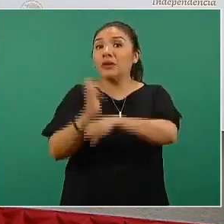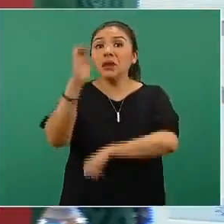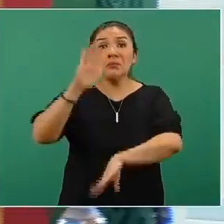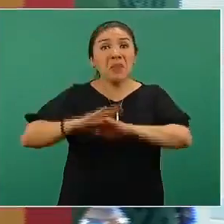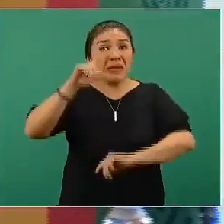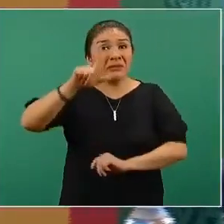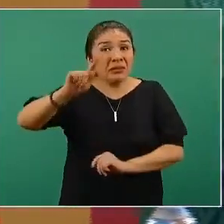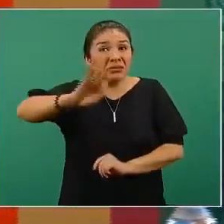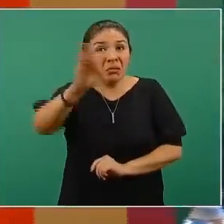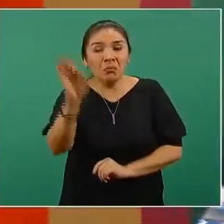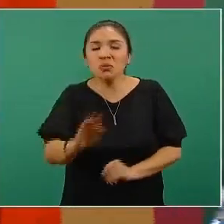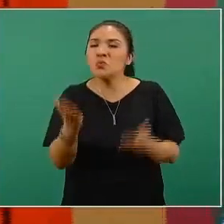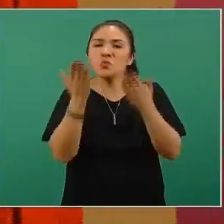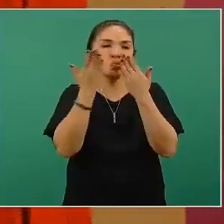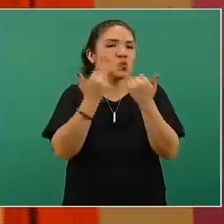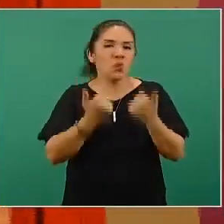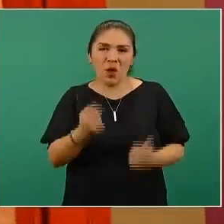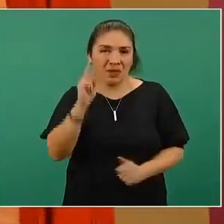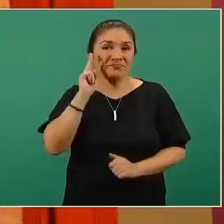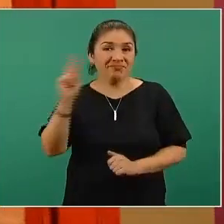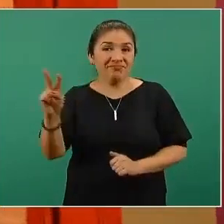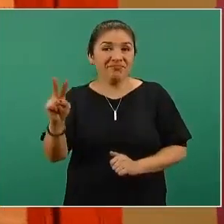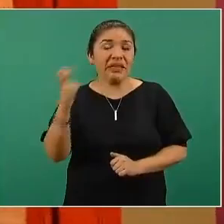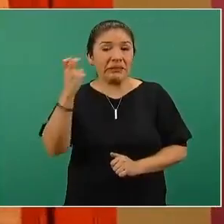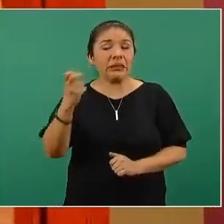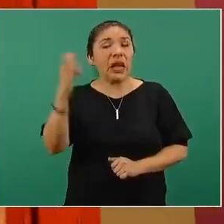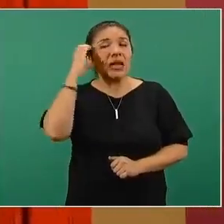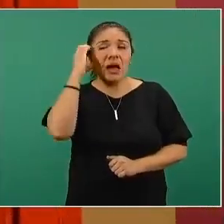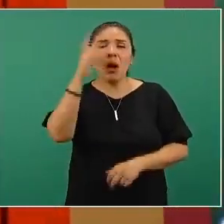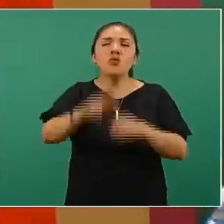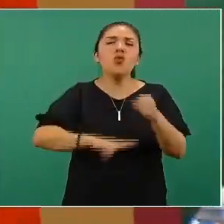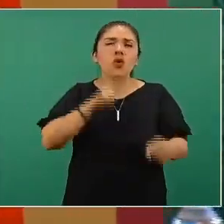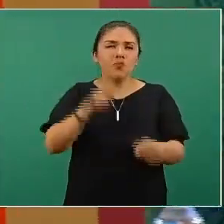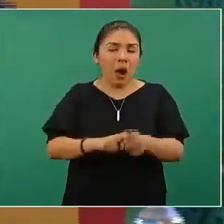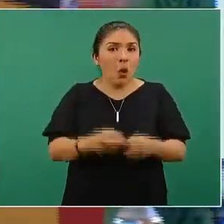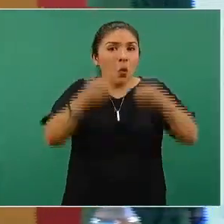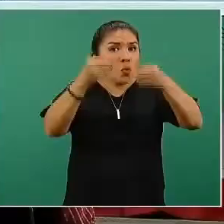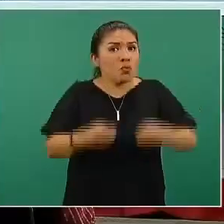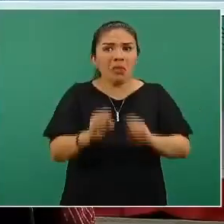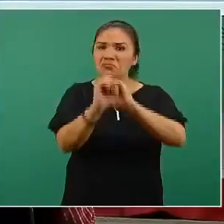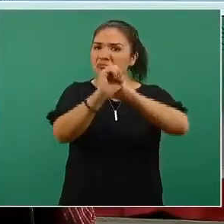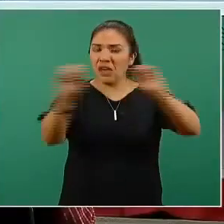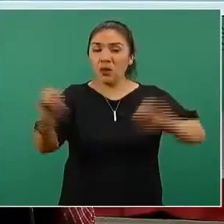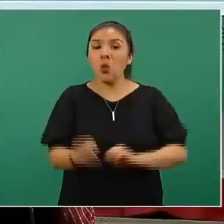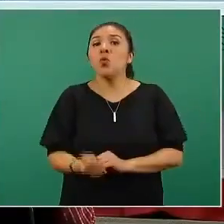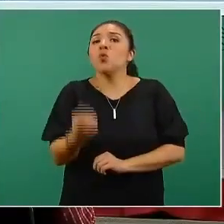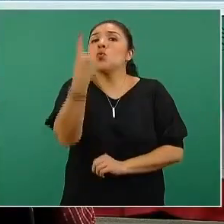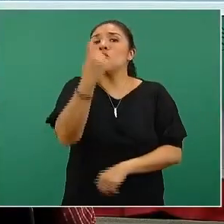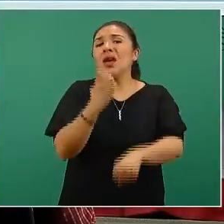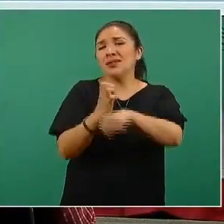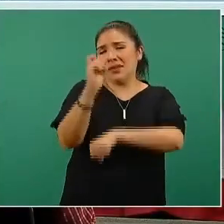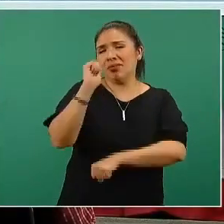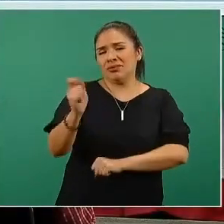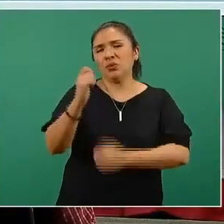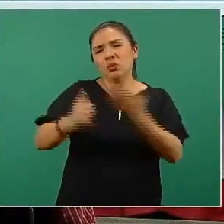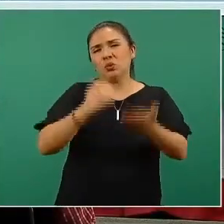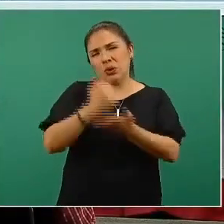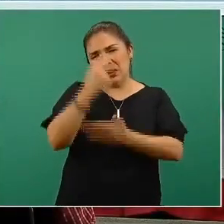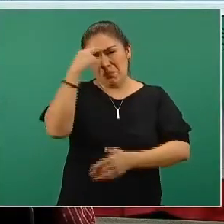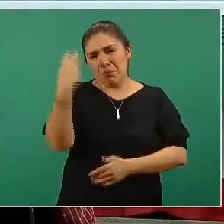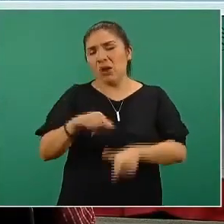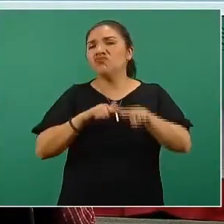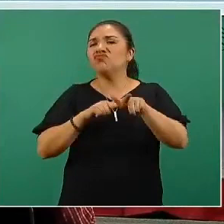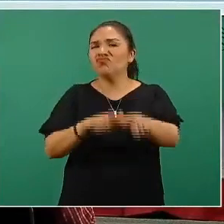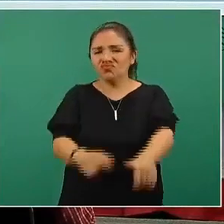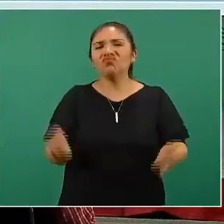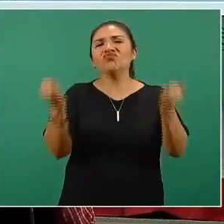del 70% de sus camas de hospitalización general ocupadas. Tenemos una entidad que es la Ciudad de México, que se ha mantenido así en